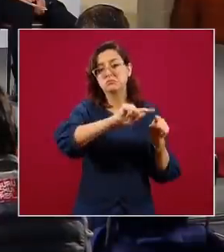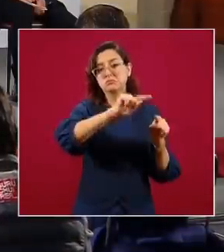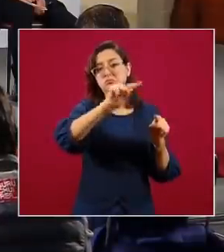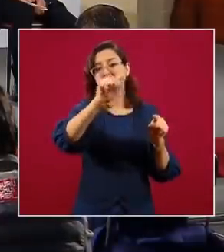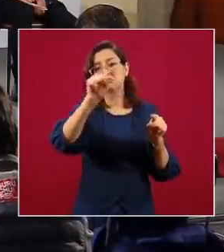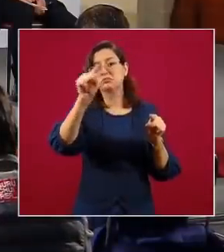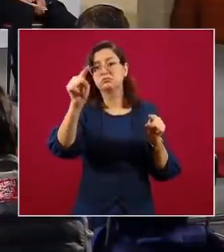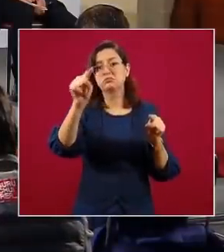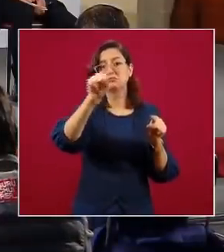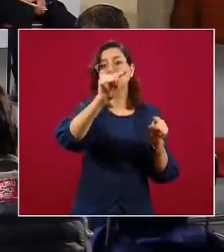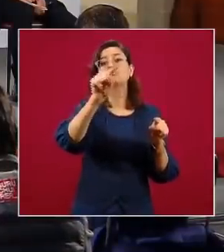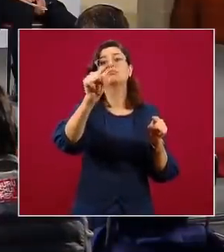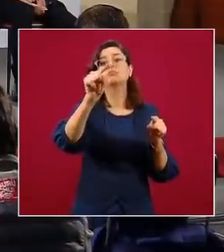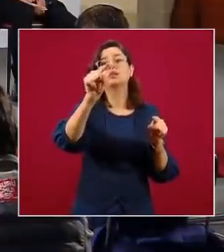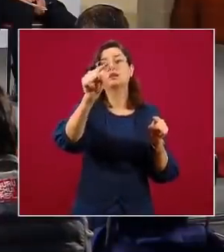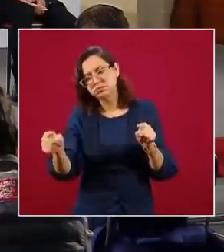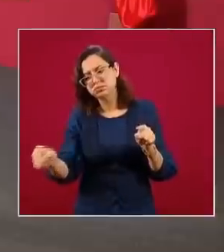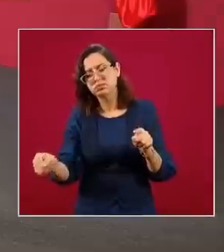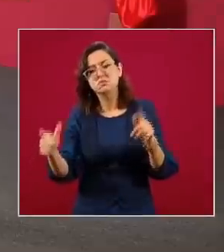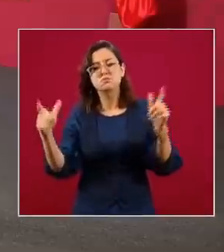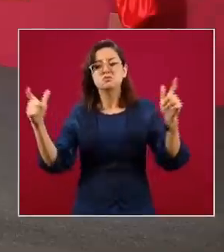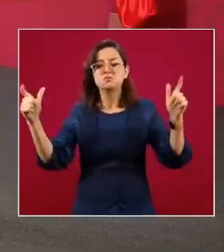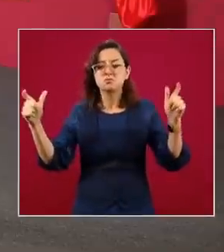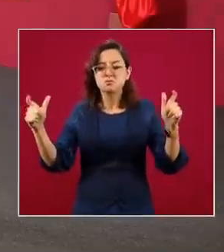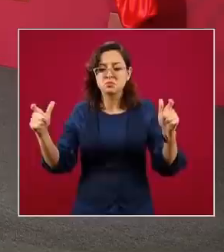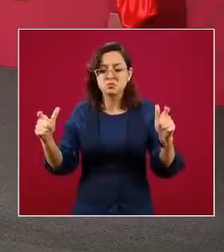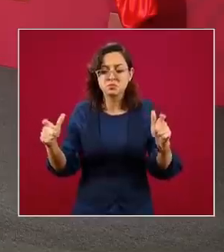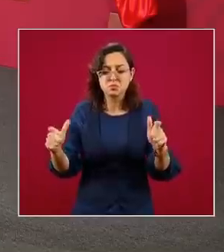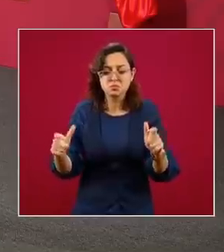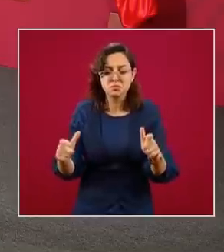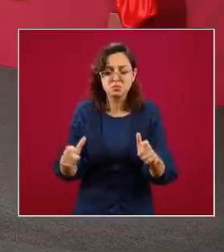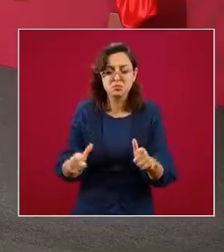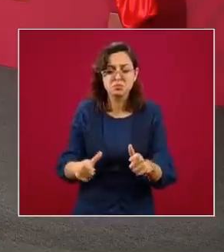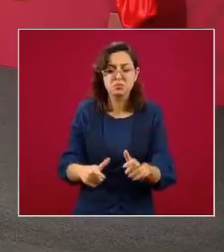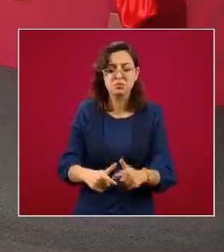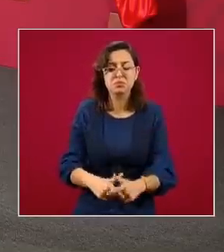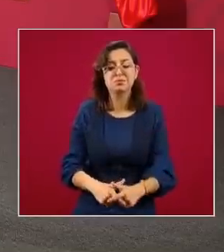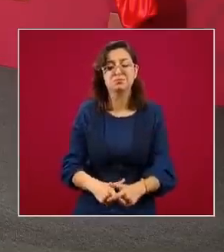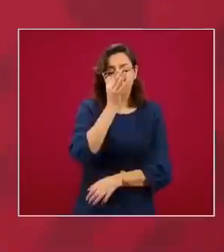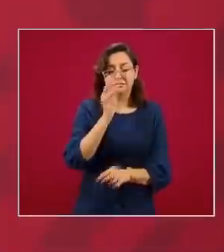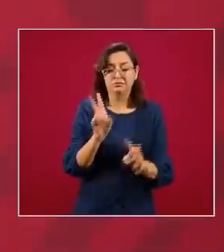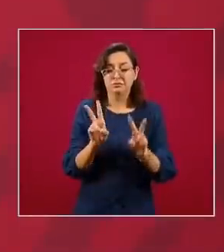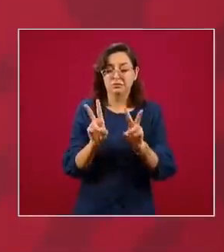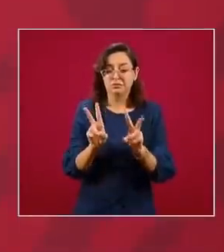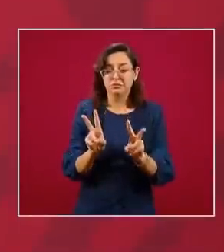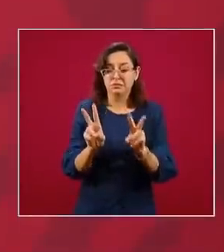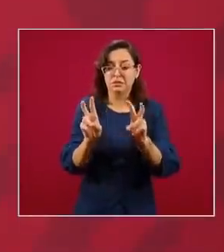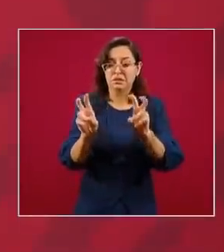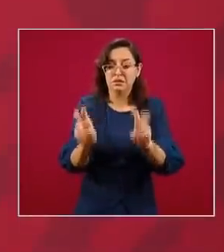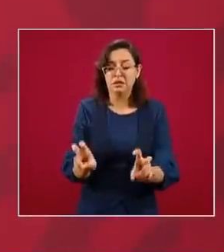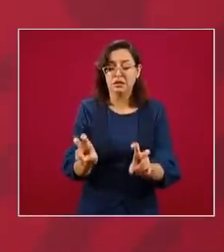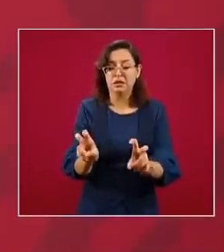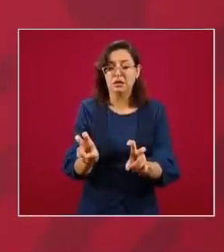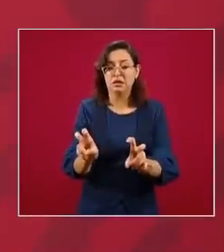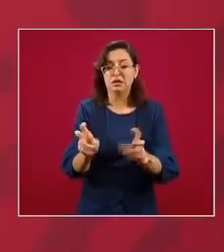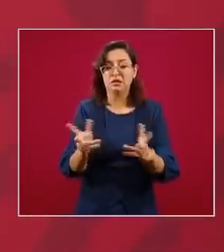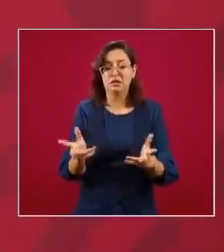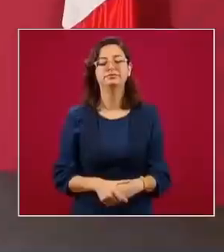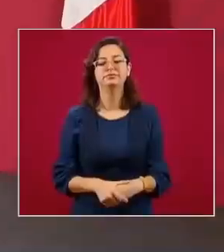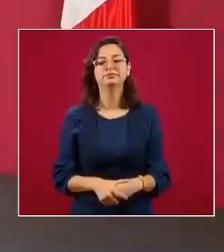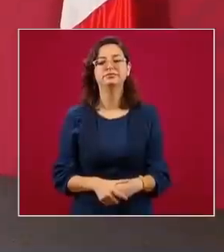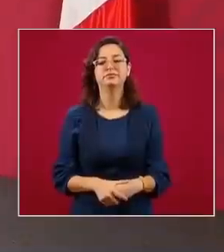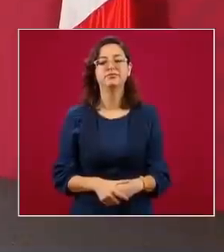iniciar el descenso. Entonces ya también se va a terminar la temporada de